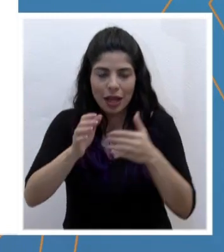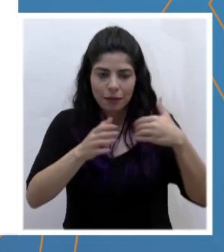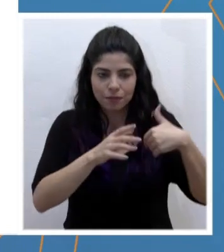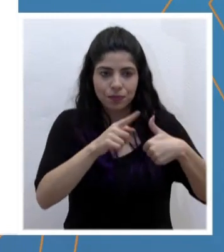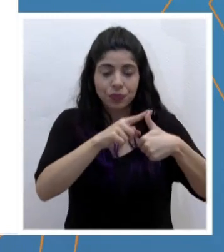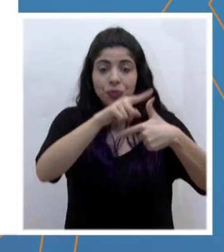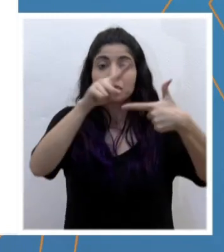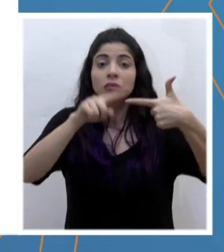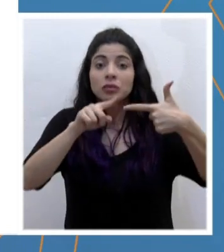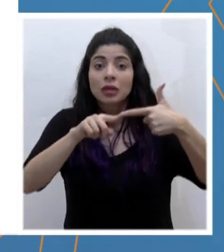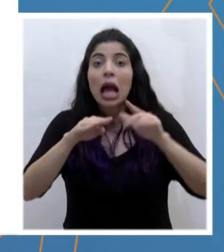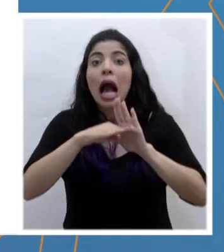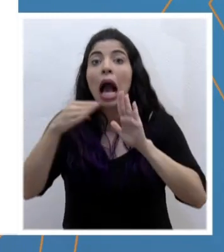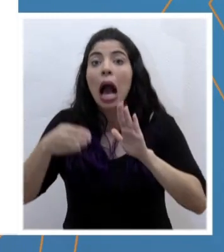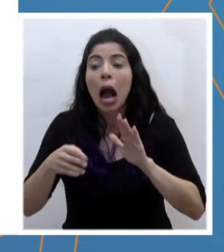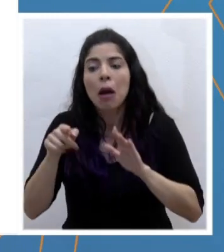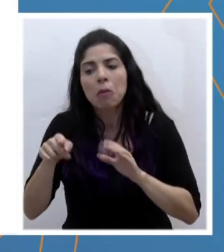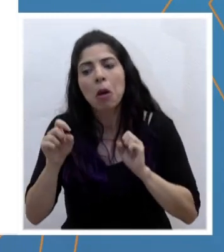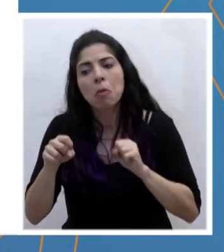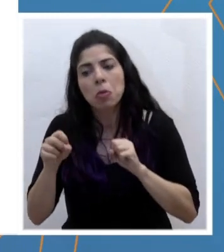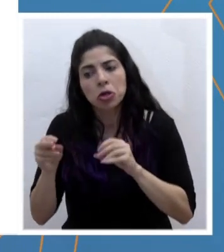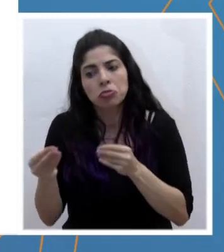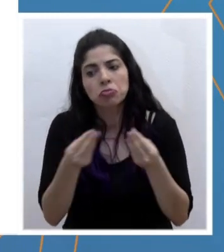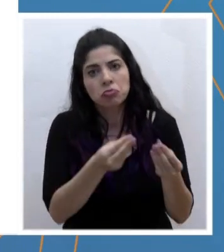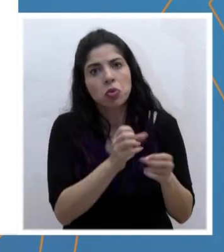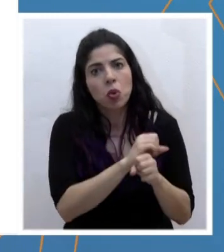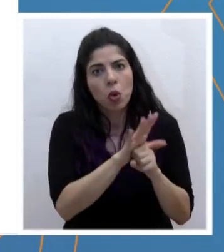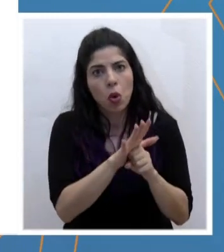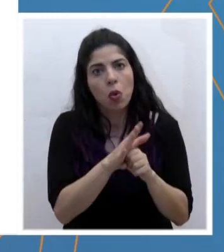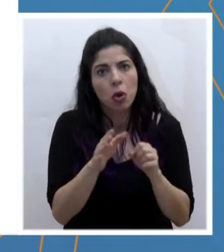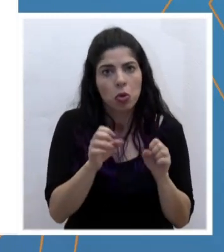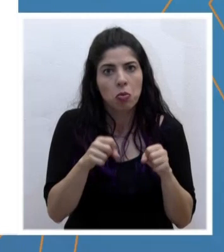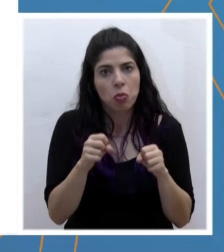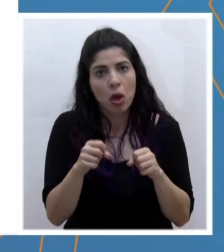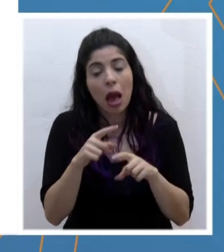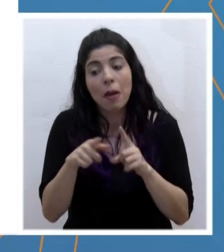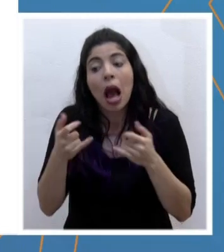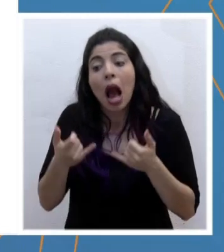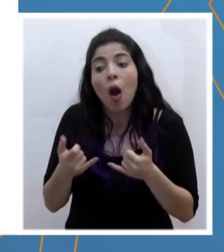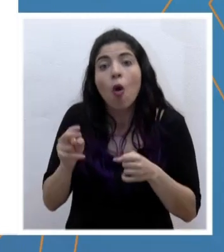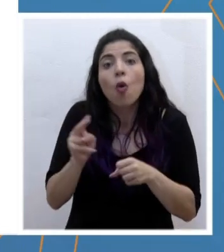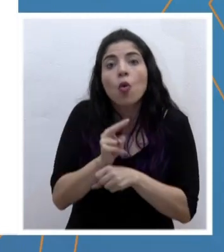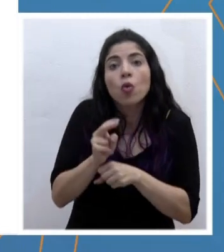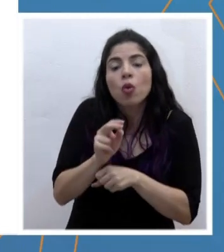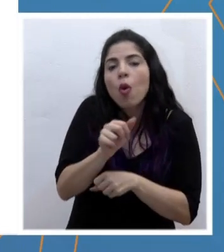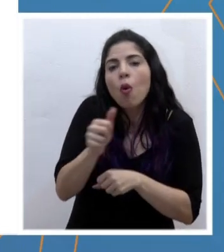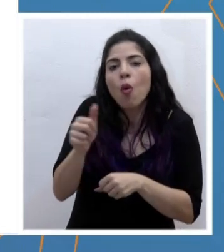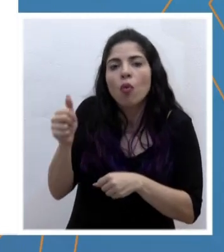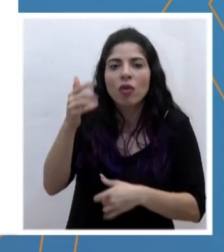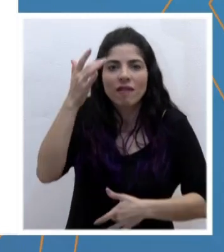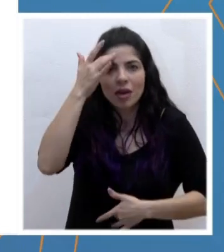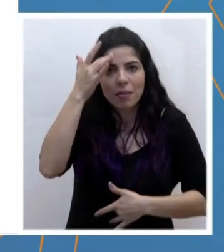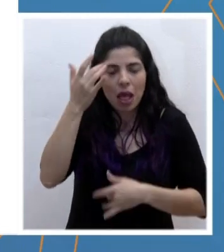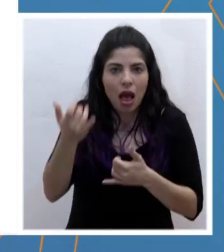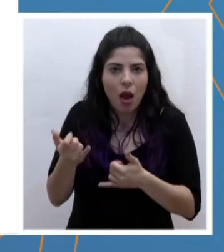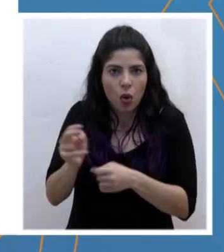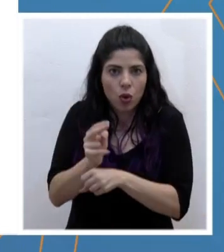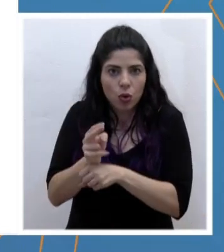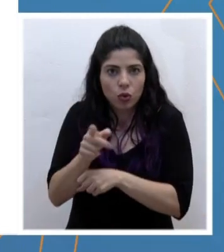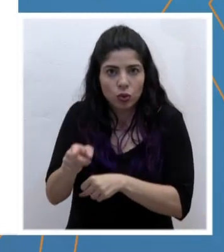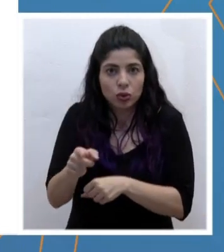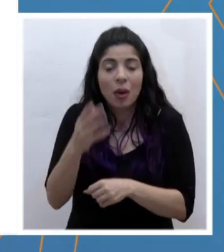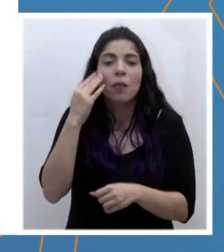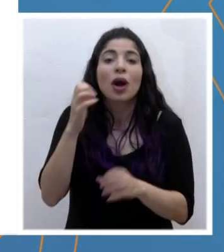que podríamos utilizar para pacientes COVID, las cuales se están utilizando en la atención de pacientes con patologías usuales. Y es que